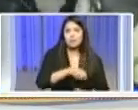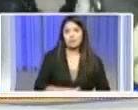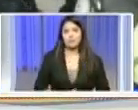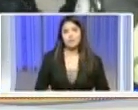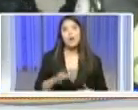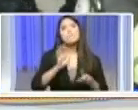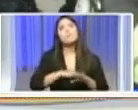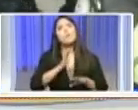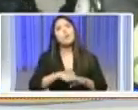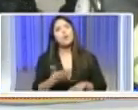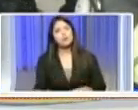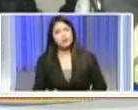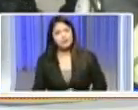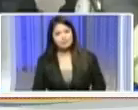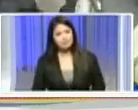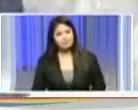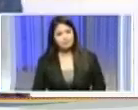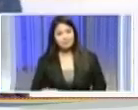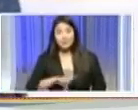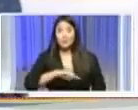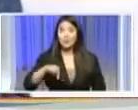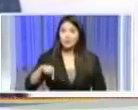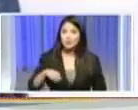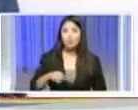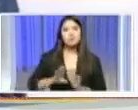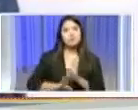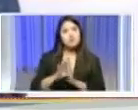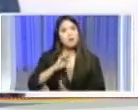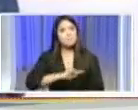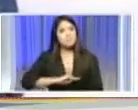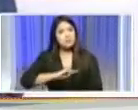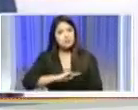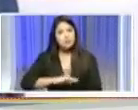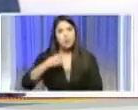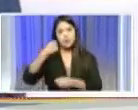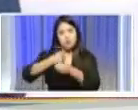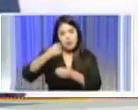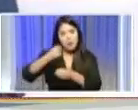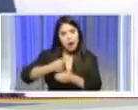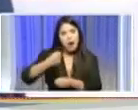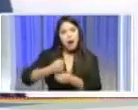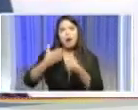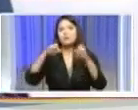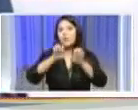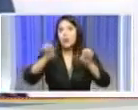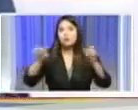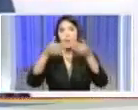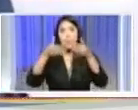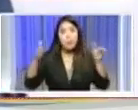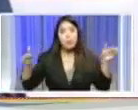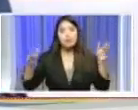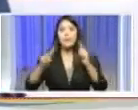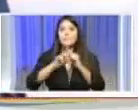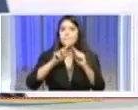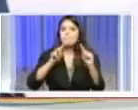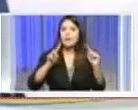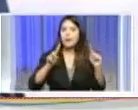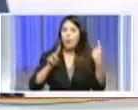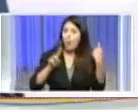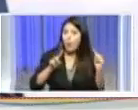Ah, porque nosotros vamos con las misiones, grandes misiones, trabajando la educación pública, pero por detrás